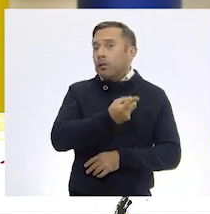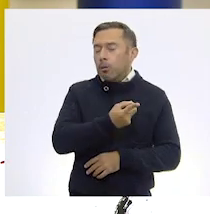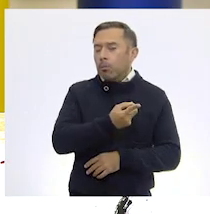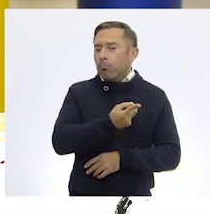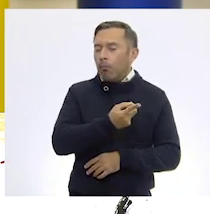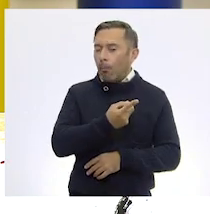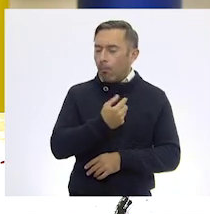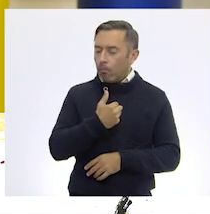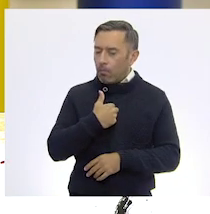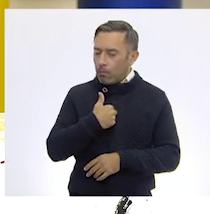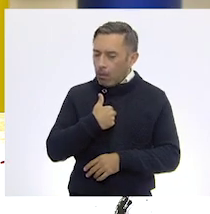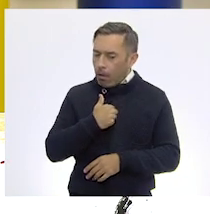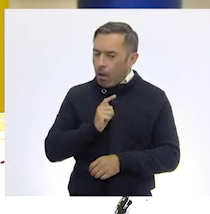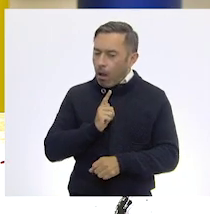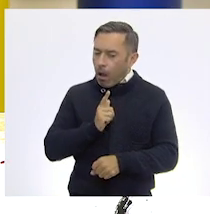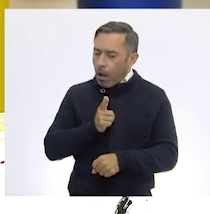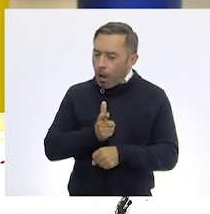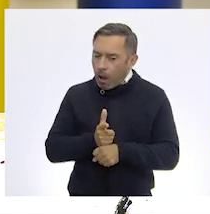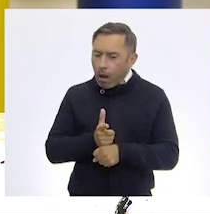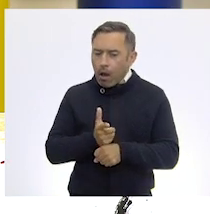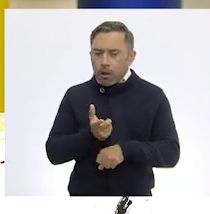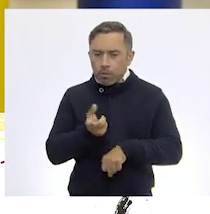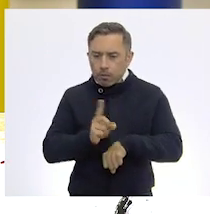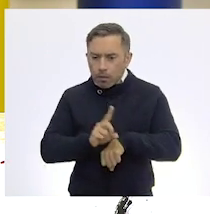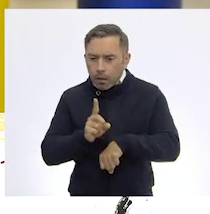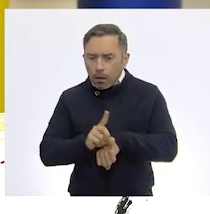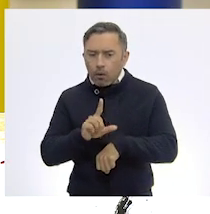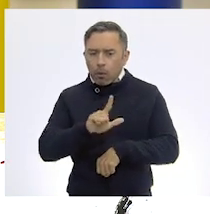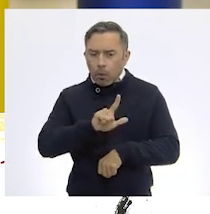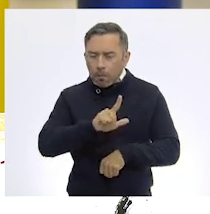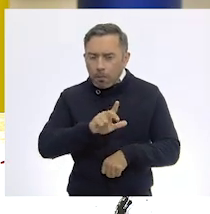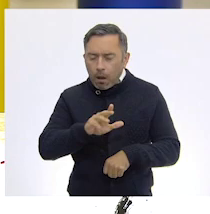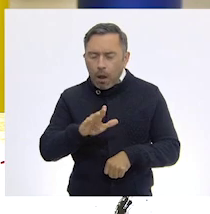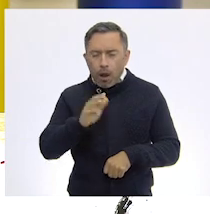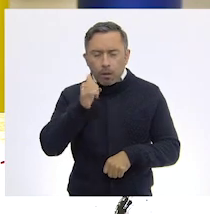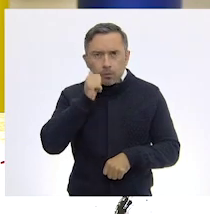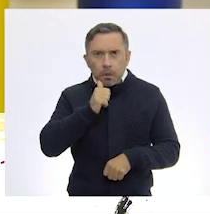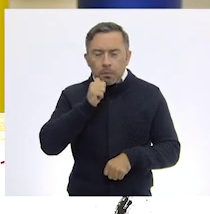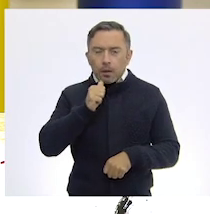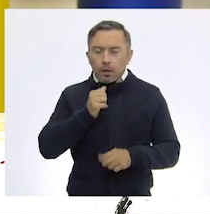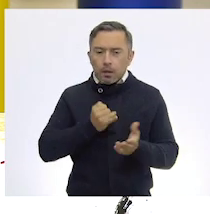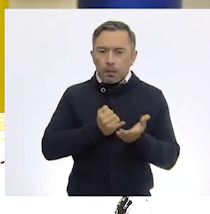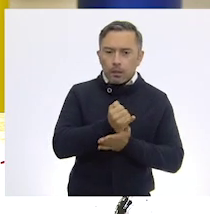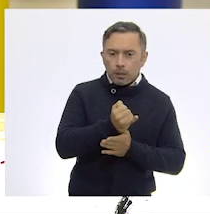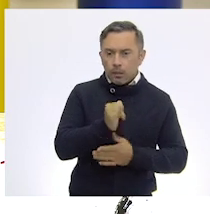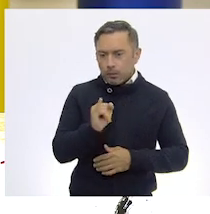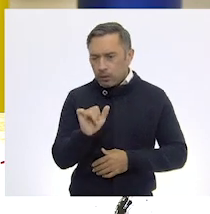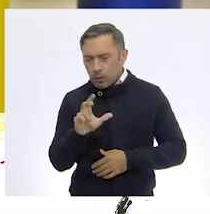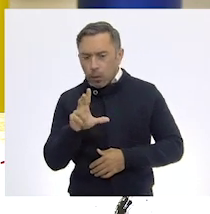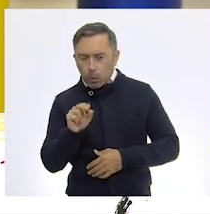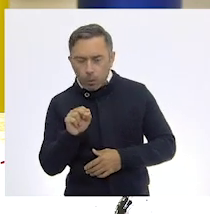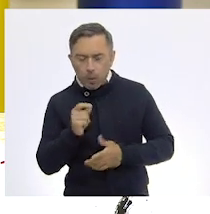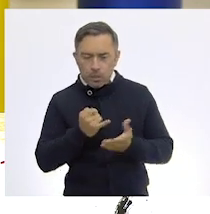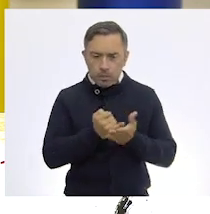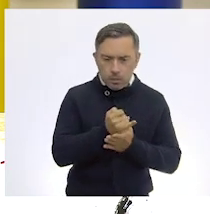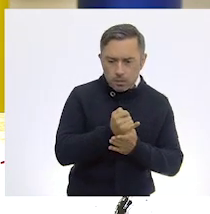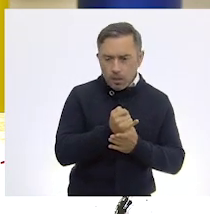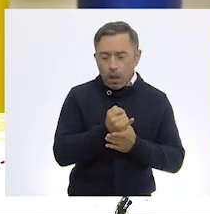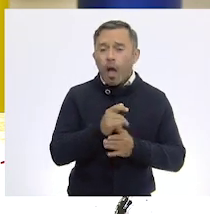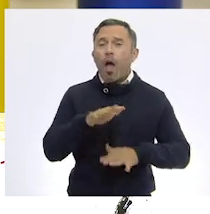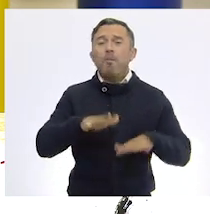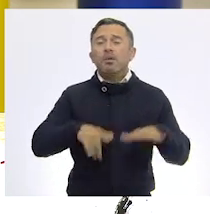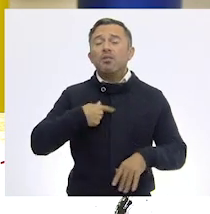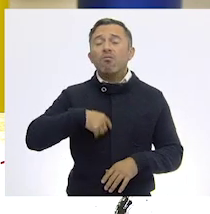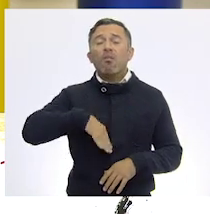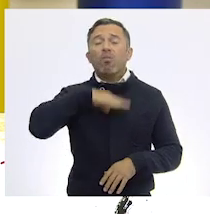que diario, en todo momento, tomamos decisiones, pero muchas veces lo hacemos sin pensar. No pensamos